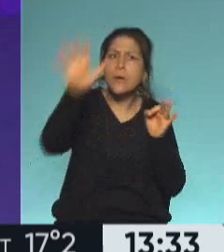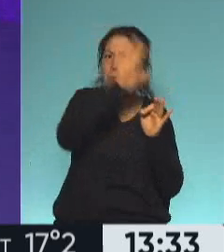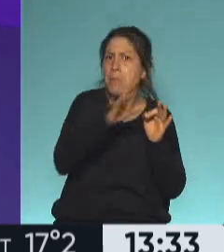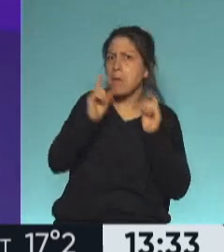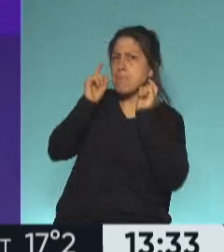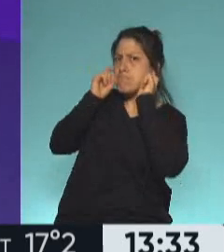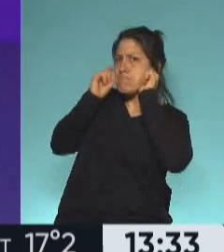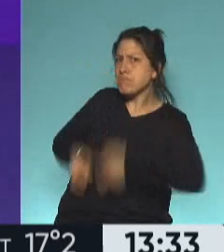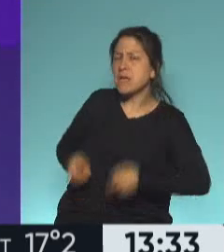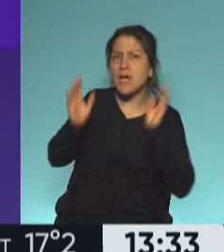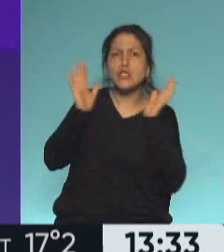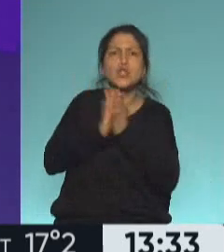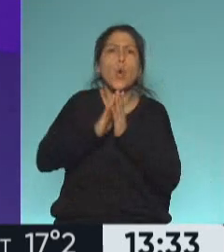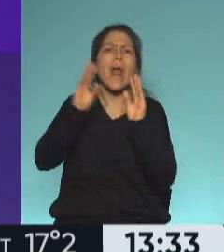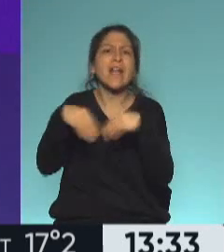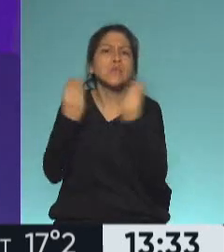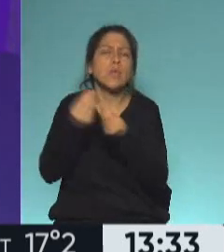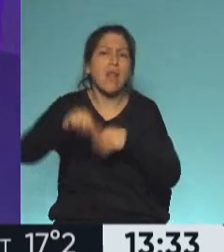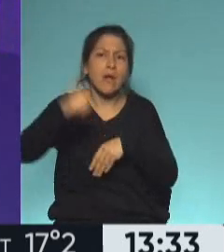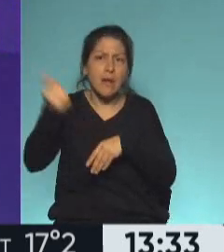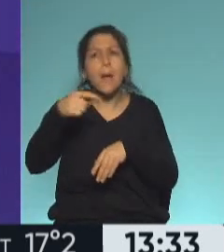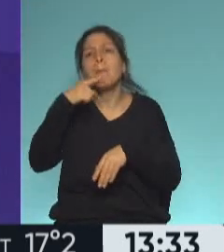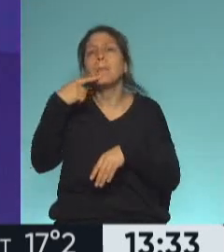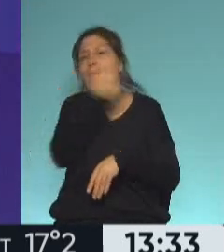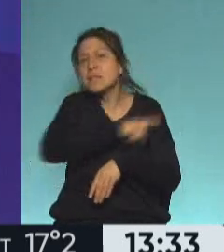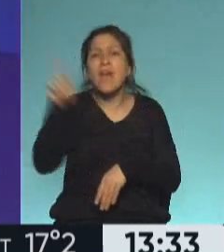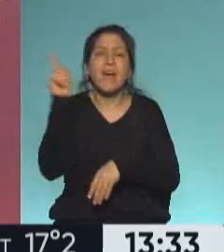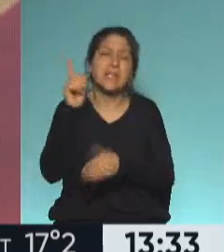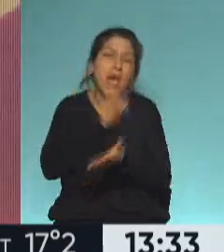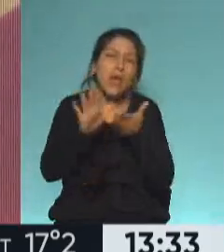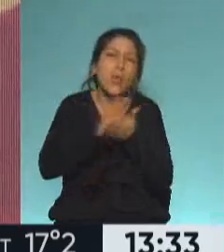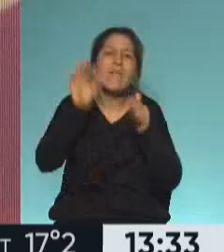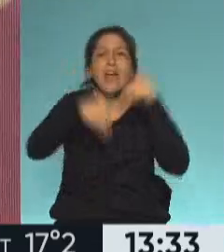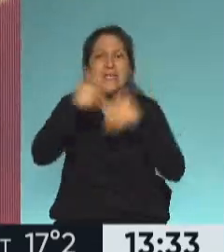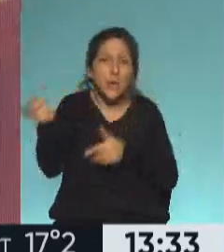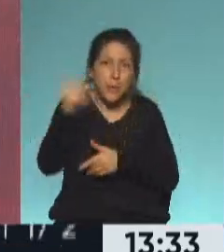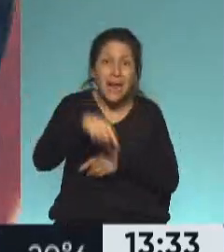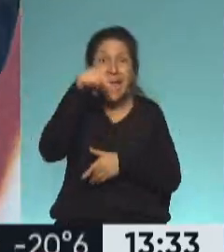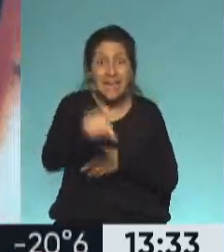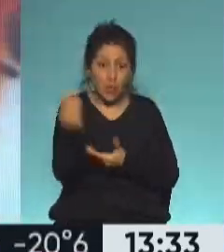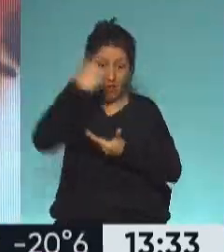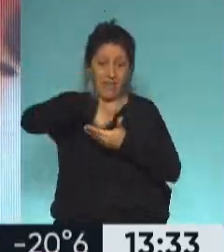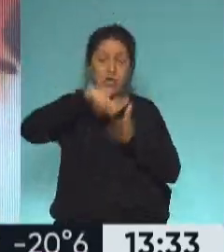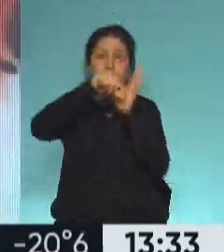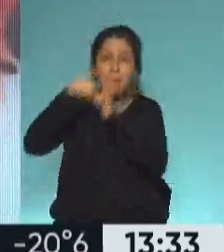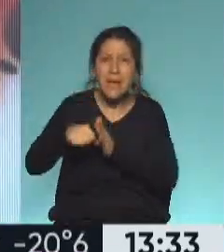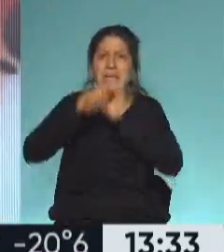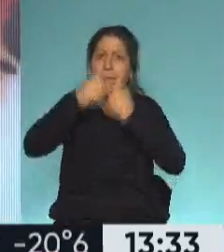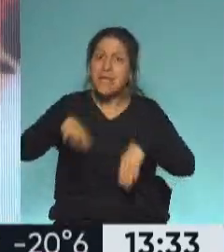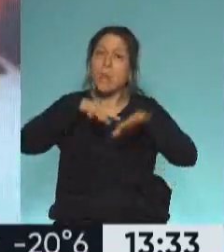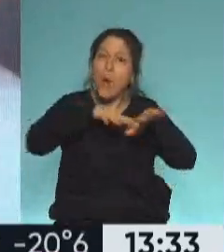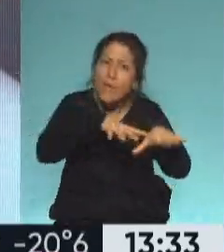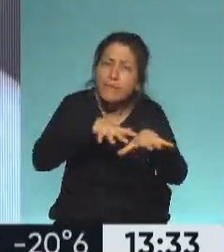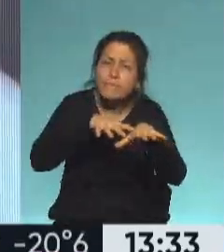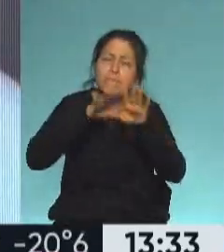el resultado y pide que se vaya a un nuevo proceso electoral. También esto tuvo una reacción interna, porque empezaron las movilizaciones y las marchas